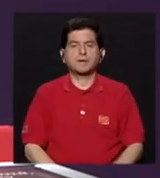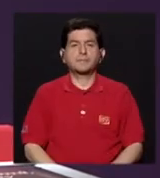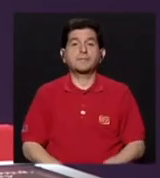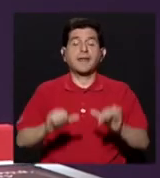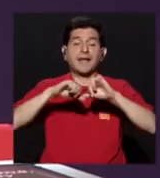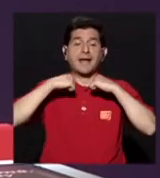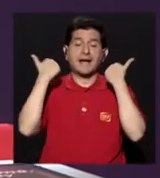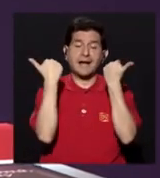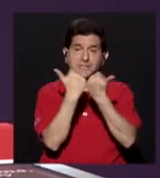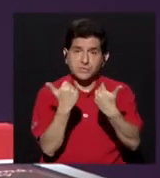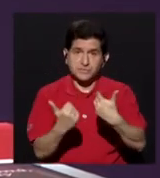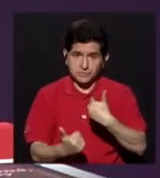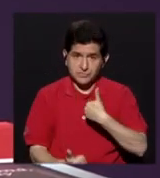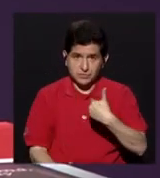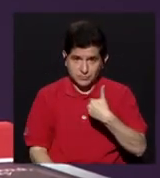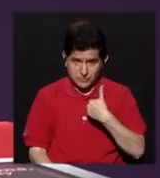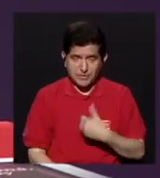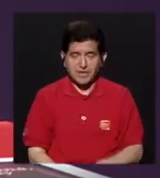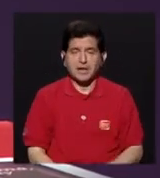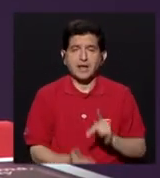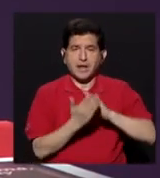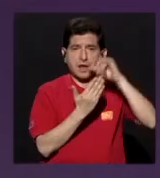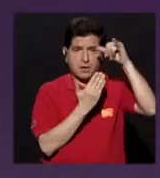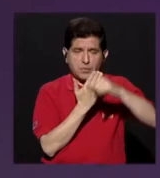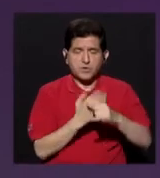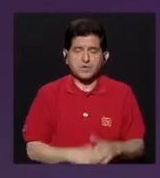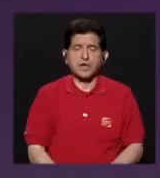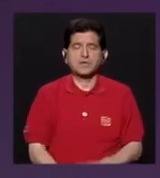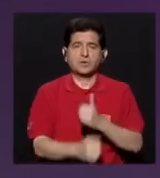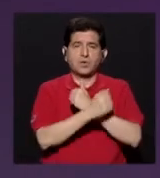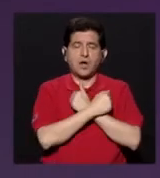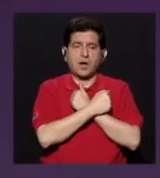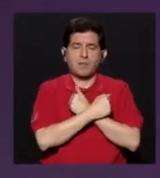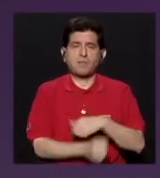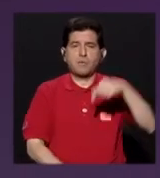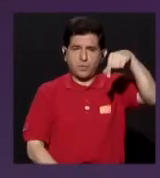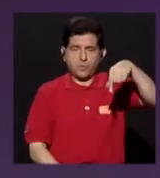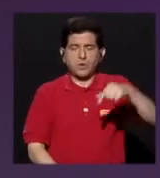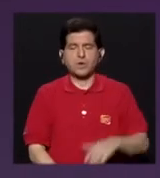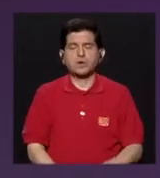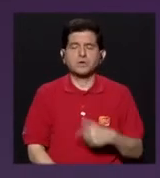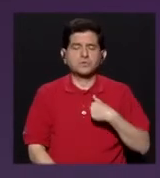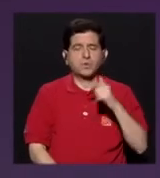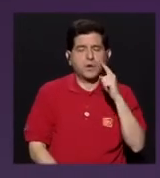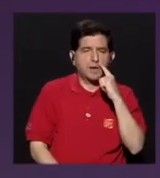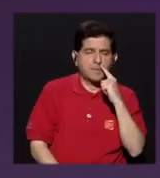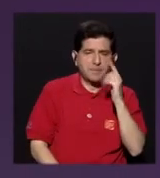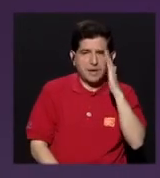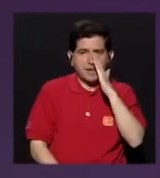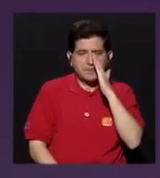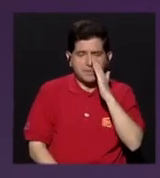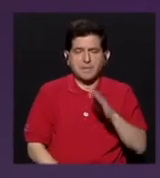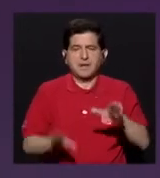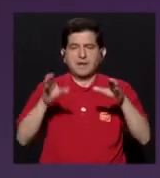la asociación tiene lo que es el proyecto Amor Queer. Yo recibo a papás y mamás en casa.